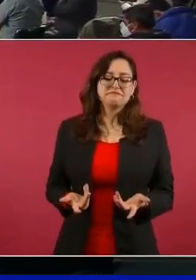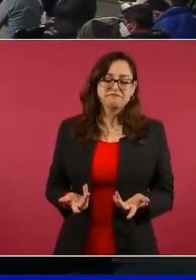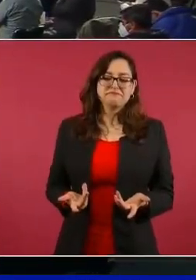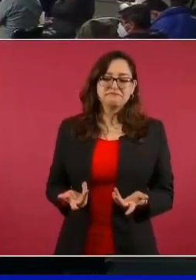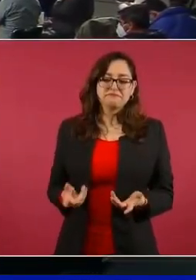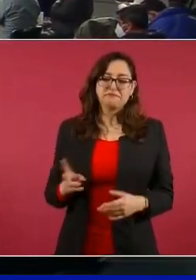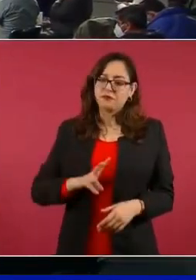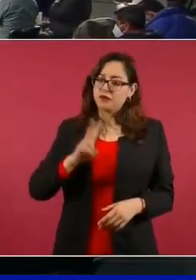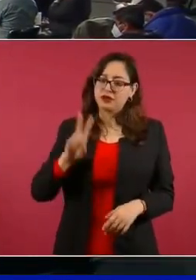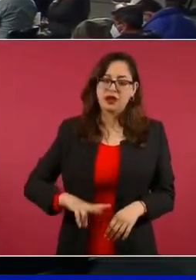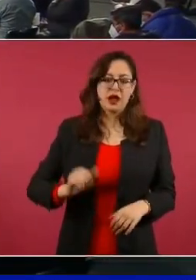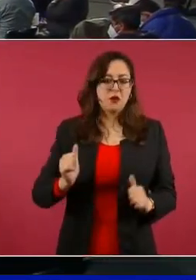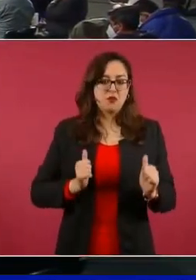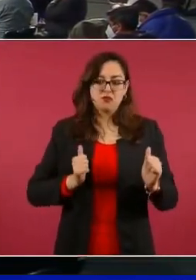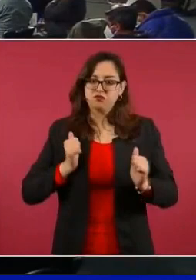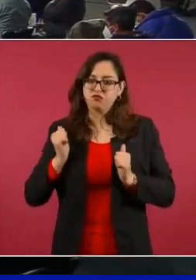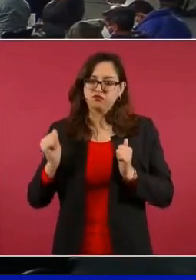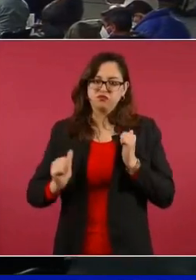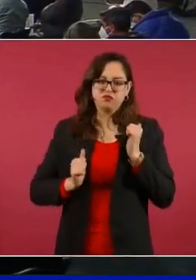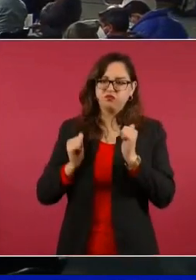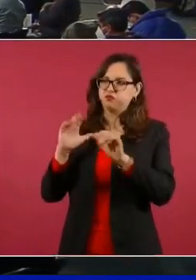y se aprovechan todos,